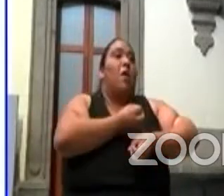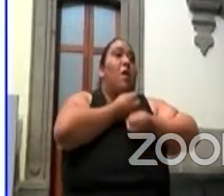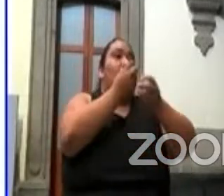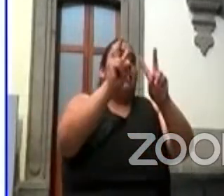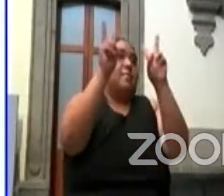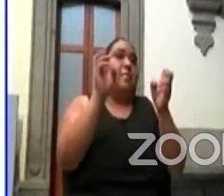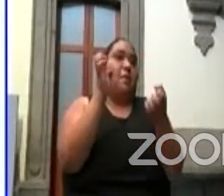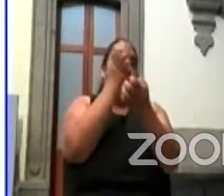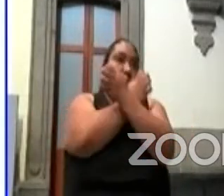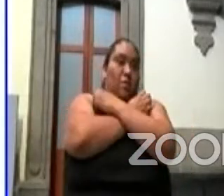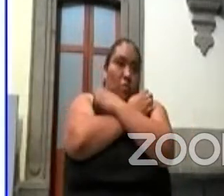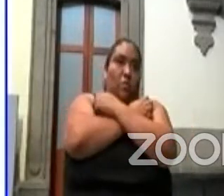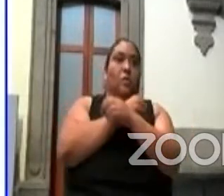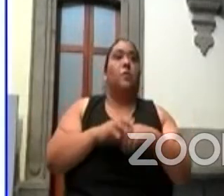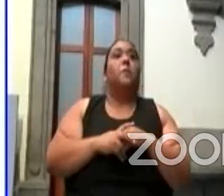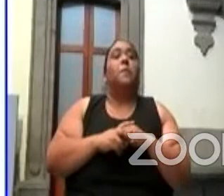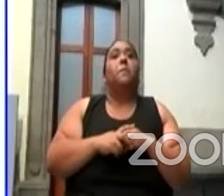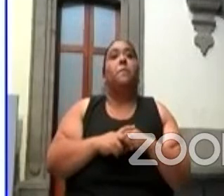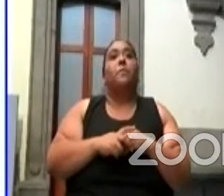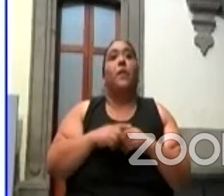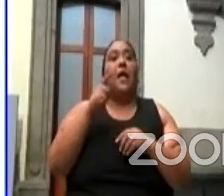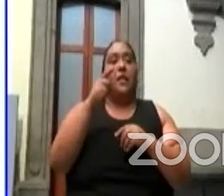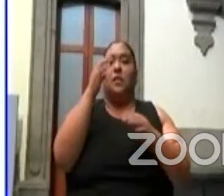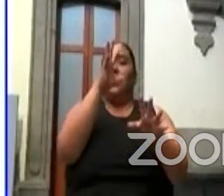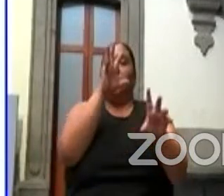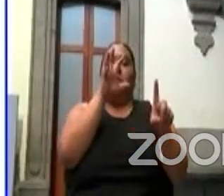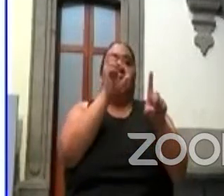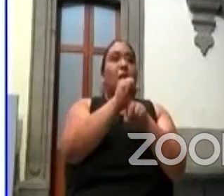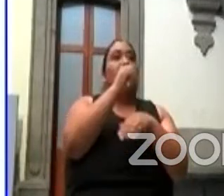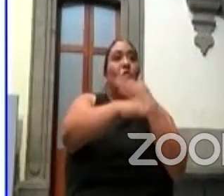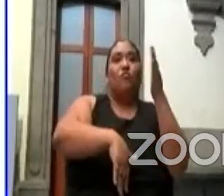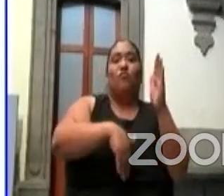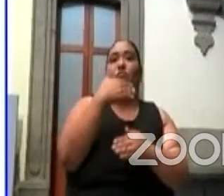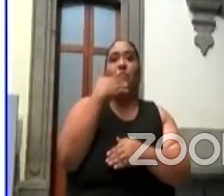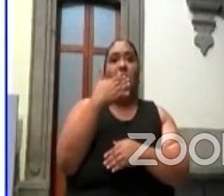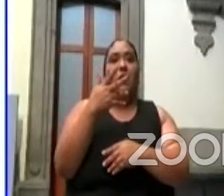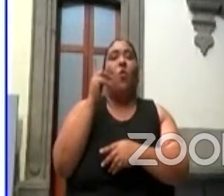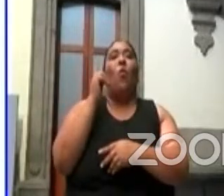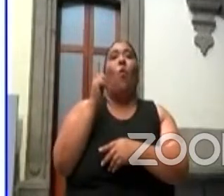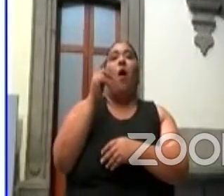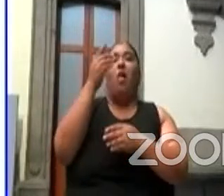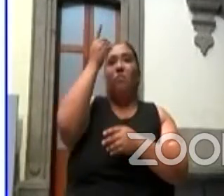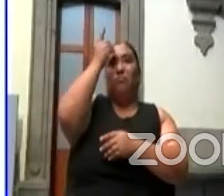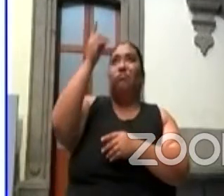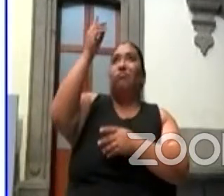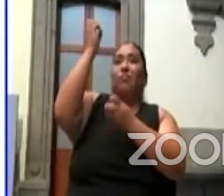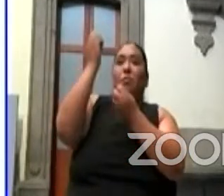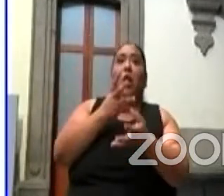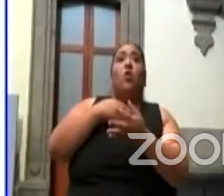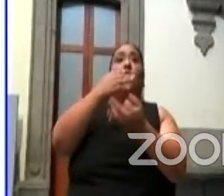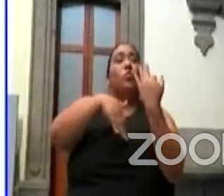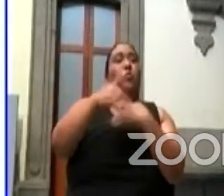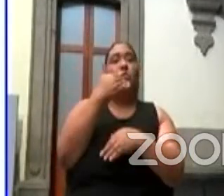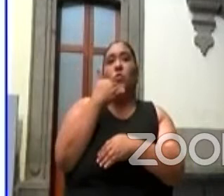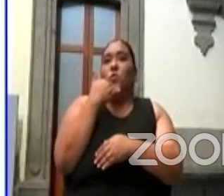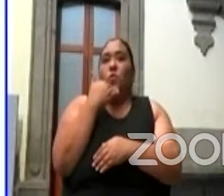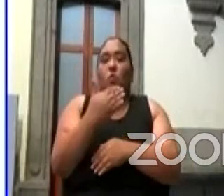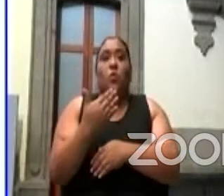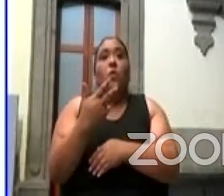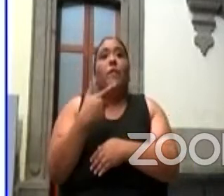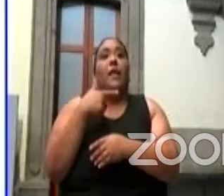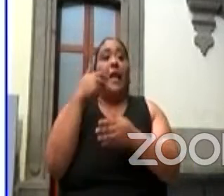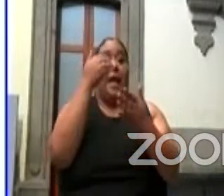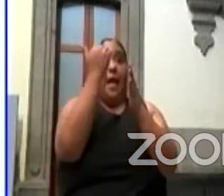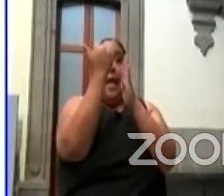gran logro, y si primeramente Dios todo sale bien, se va a estar este protocolo se va a usar para